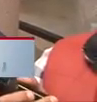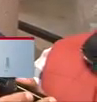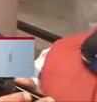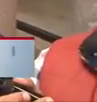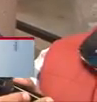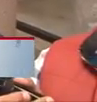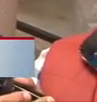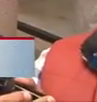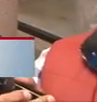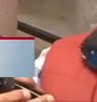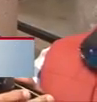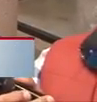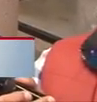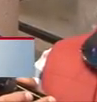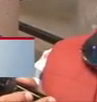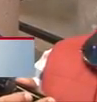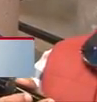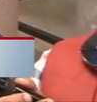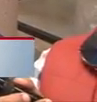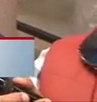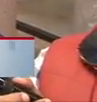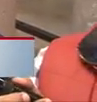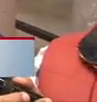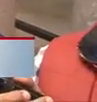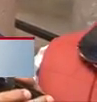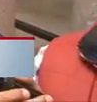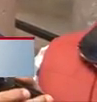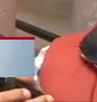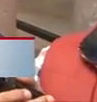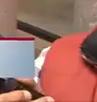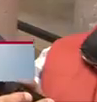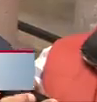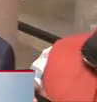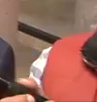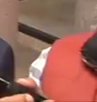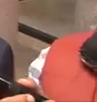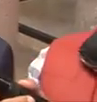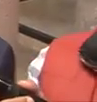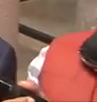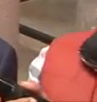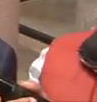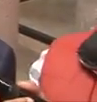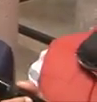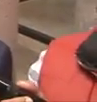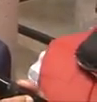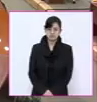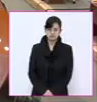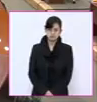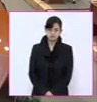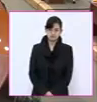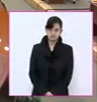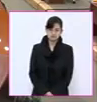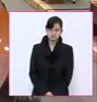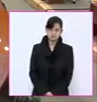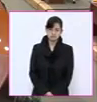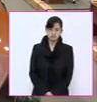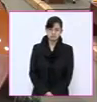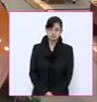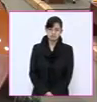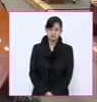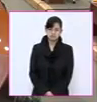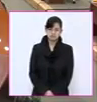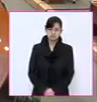e insiste en desvirtuar la autonomía del INE y presiona al Poder Legislativo. Y en un